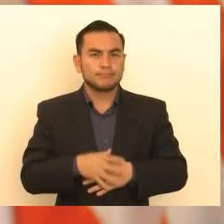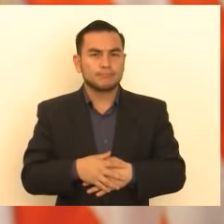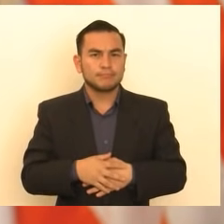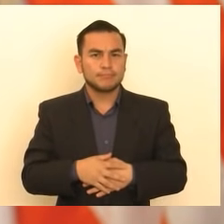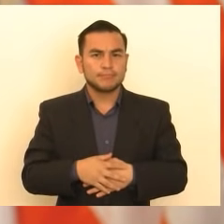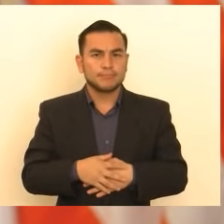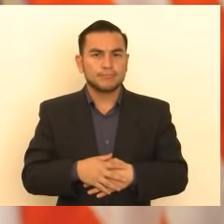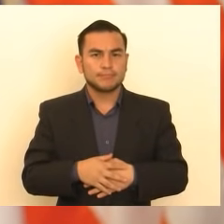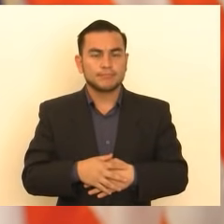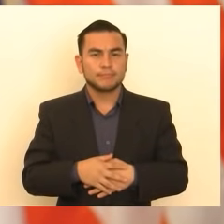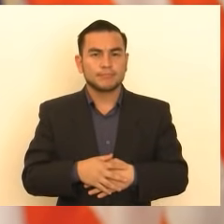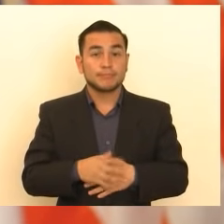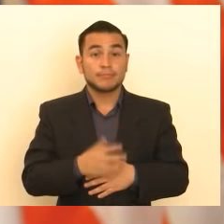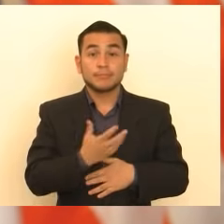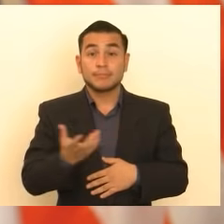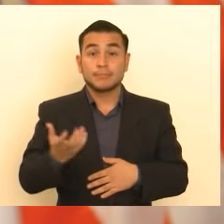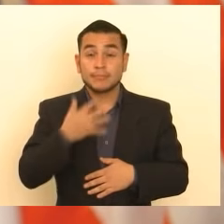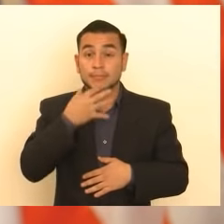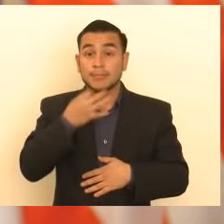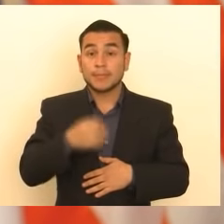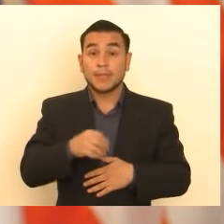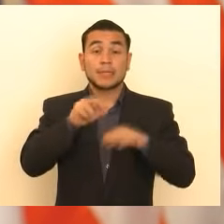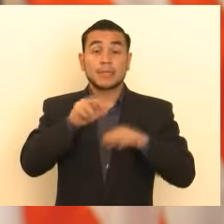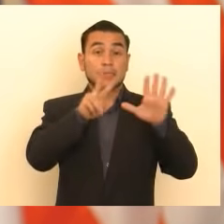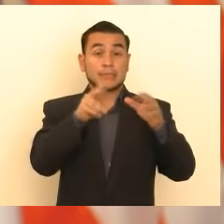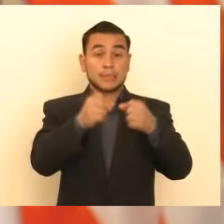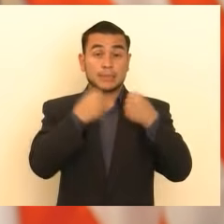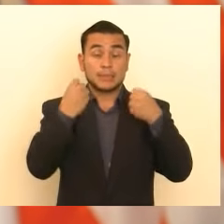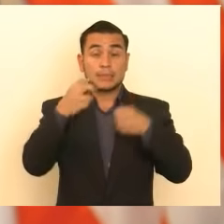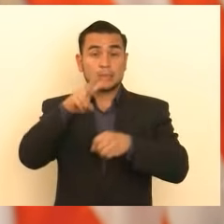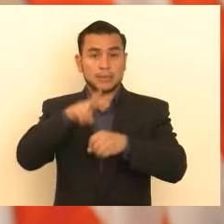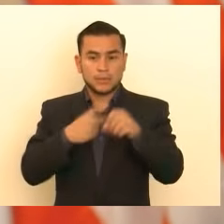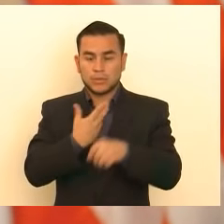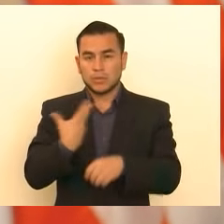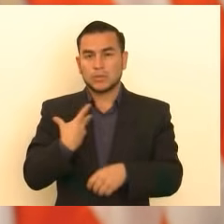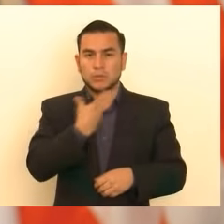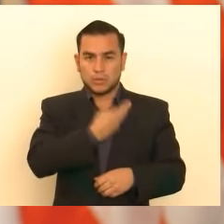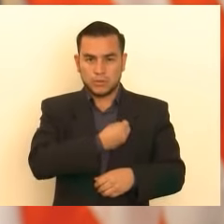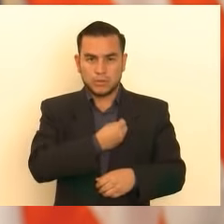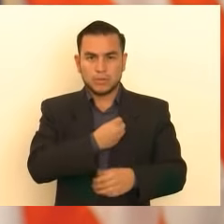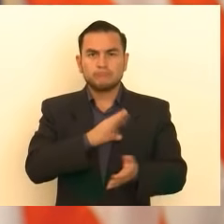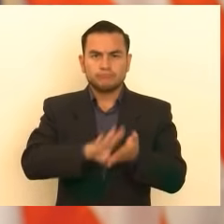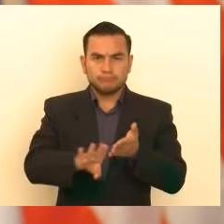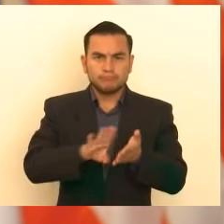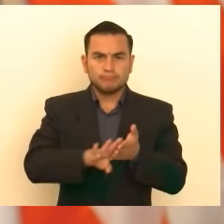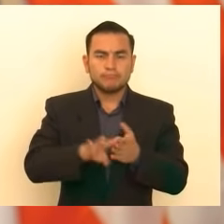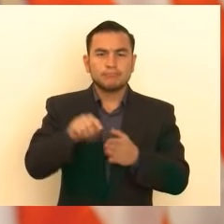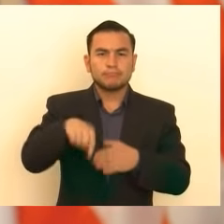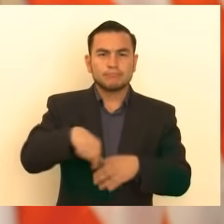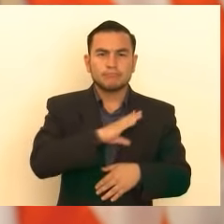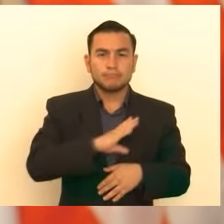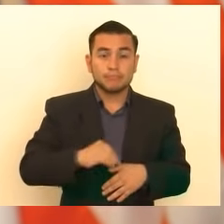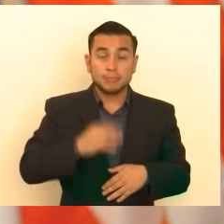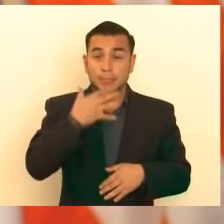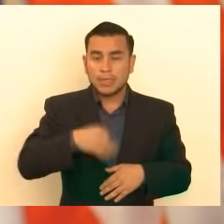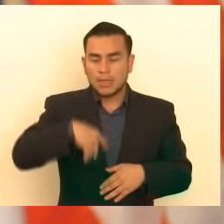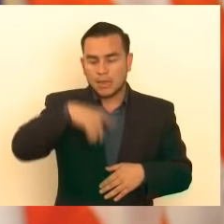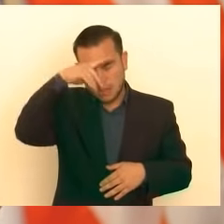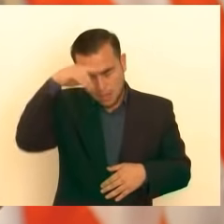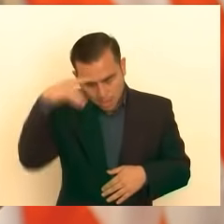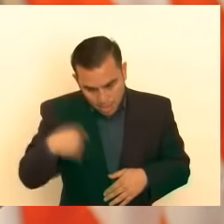Financiera de los Estados Unidos con 60 millones de dólares que nosotros estamos invirtiendo en los países emergentes. Y tengo un gran